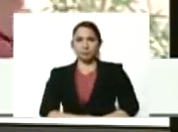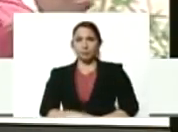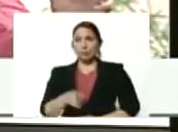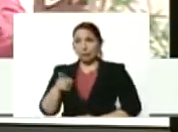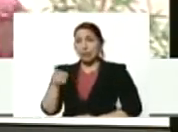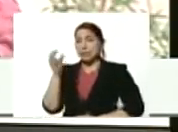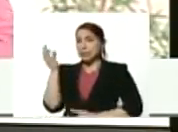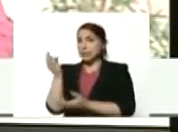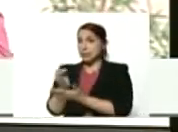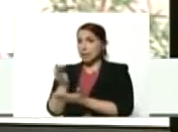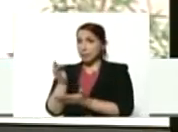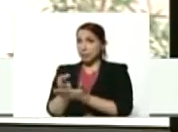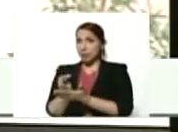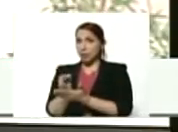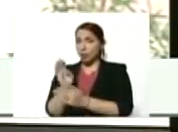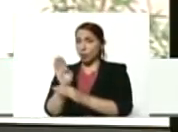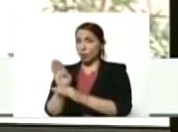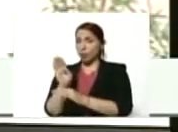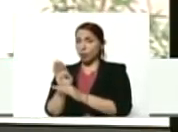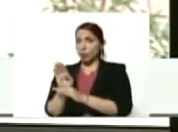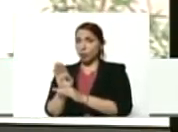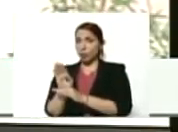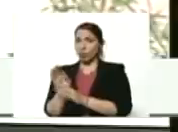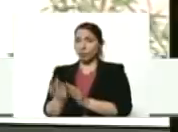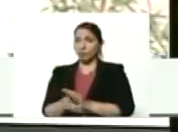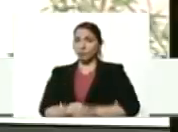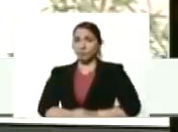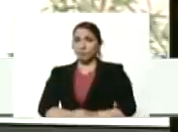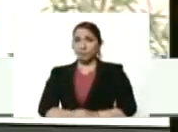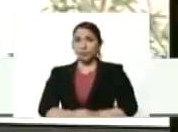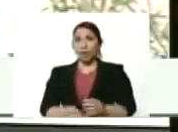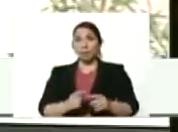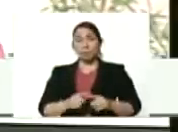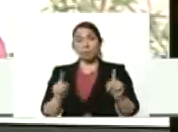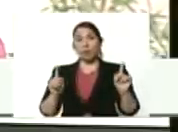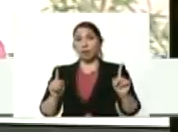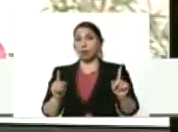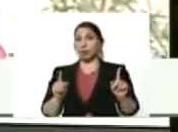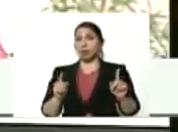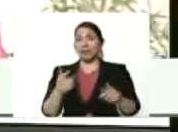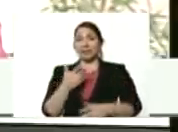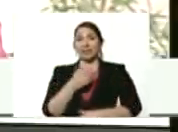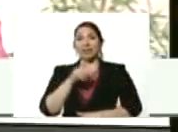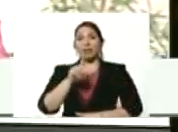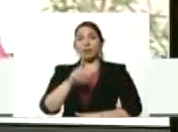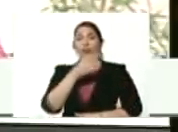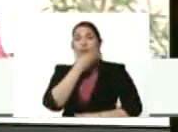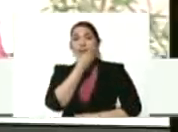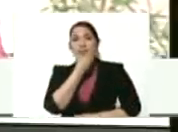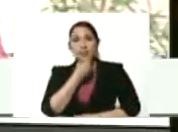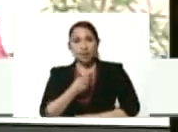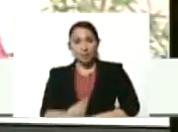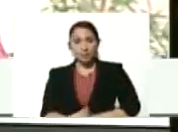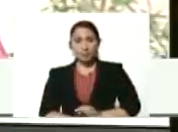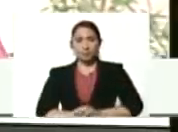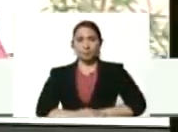cuidó, ¿verdad? Pero que el 31 de diciembre